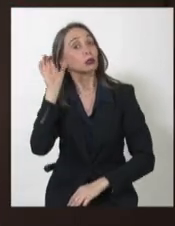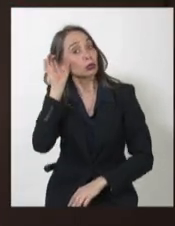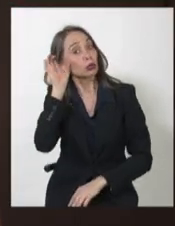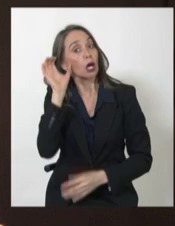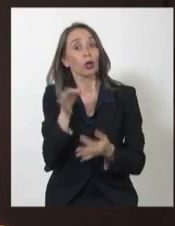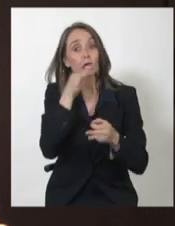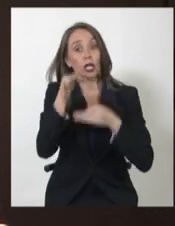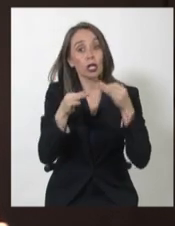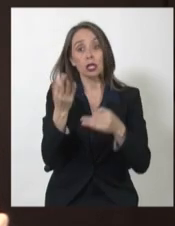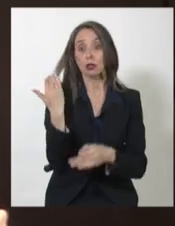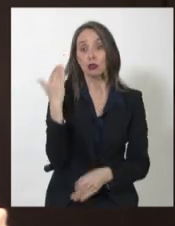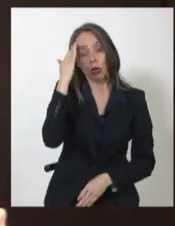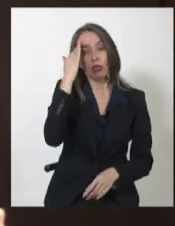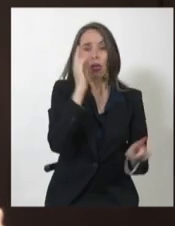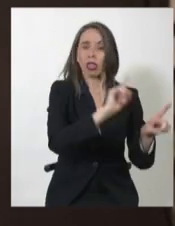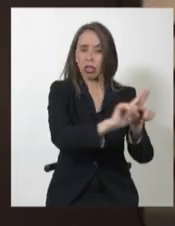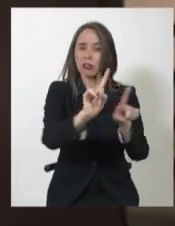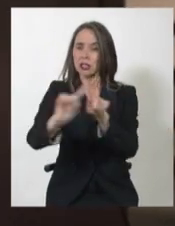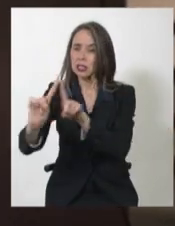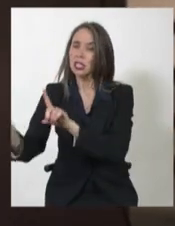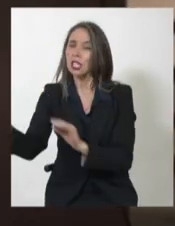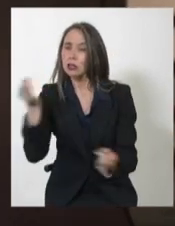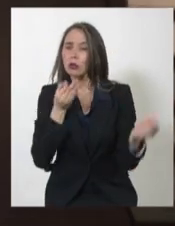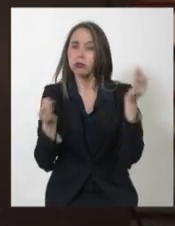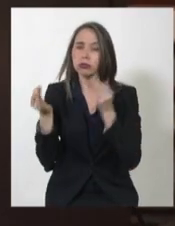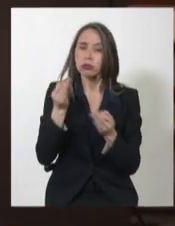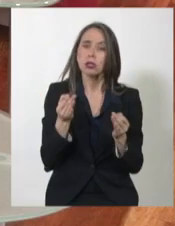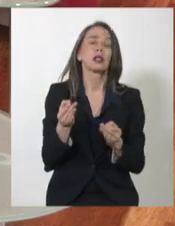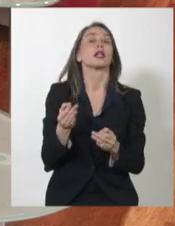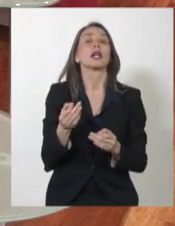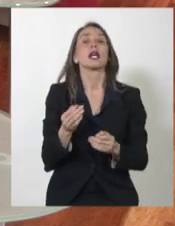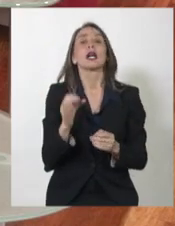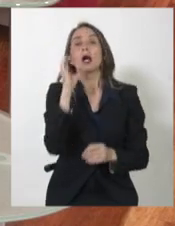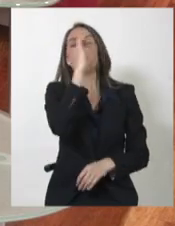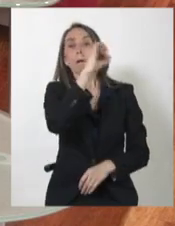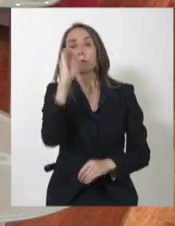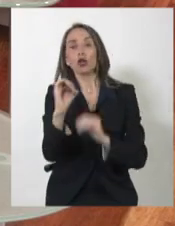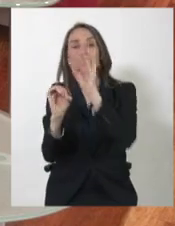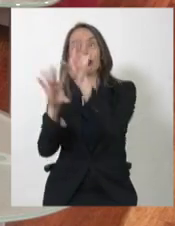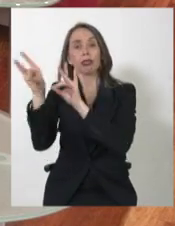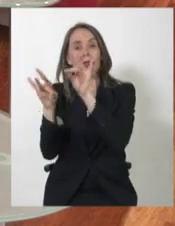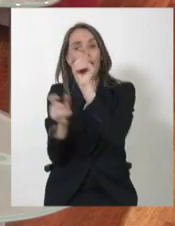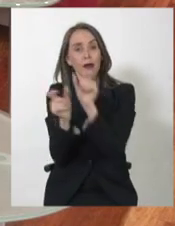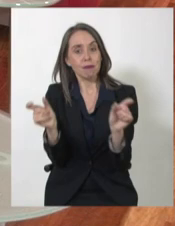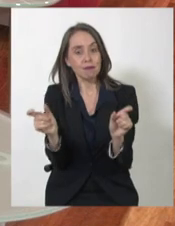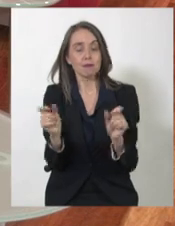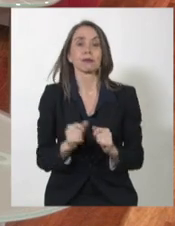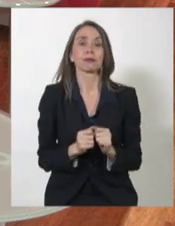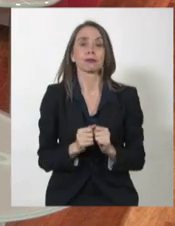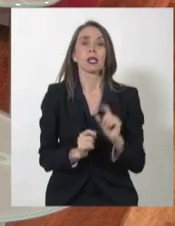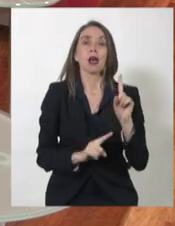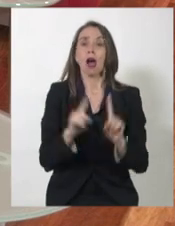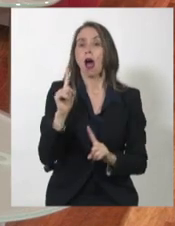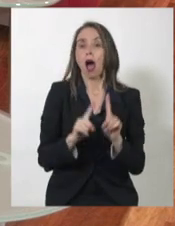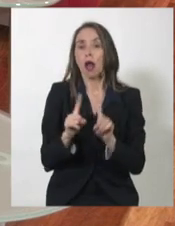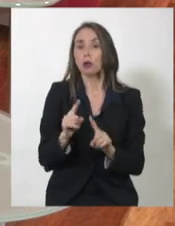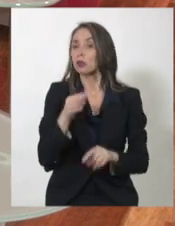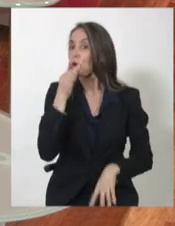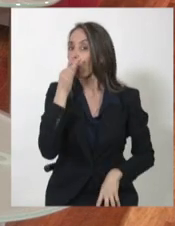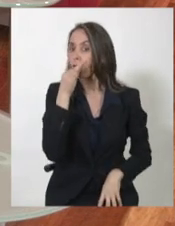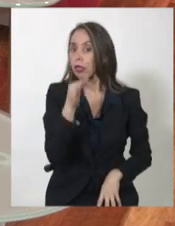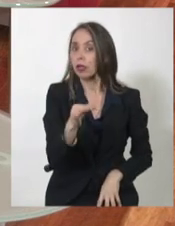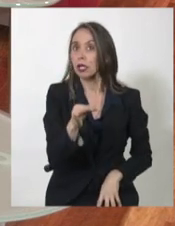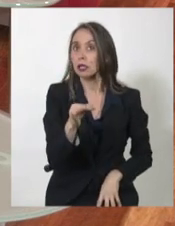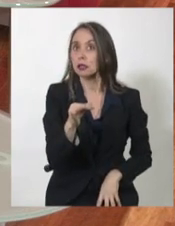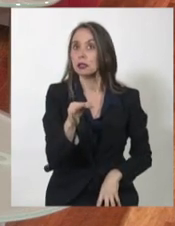en estos últimos días muy diversos, ¿no? Se ha hablado del tema de las cuotas, también algunos que plantean